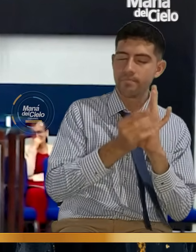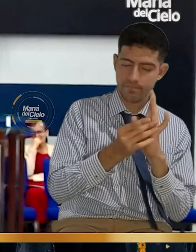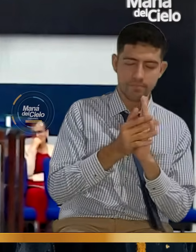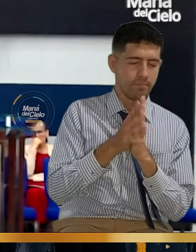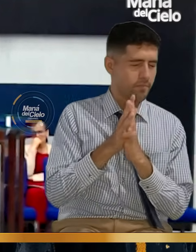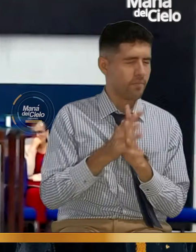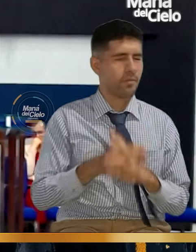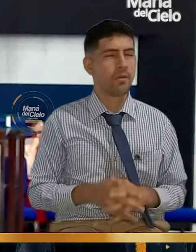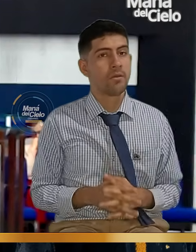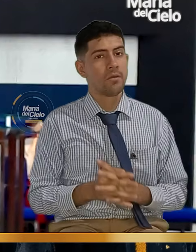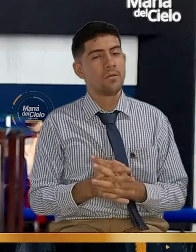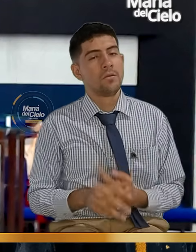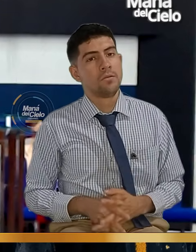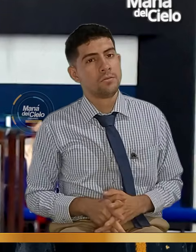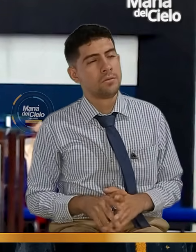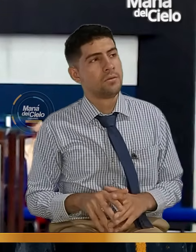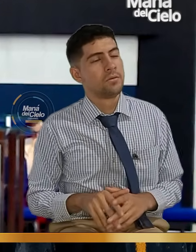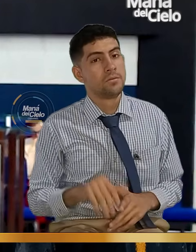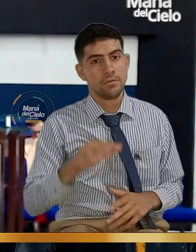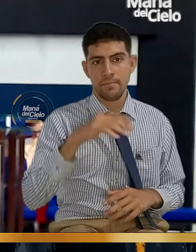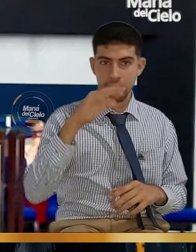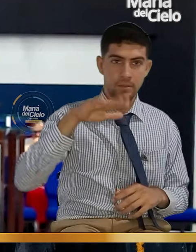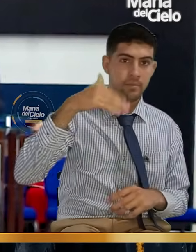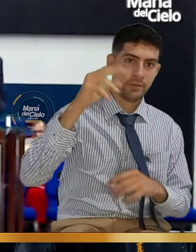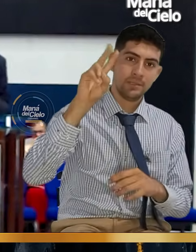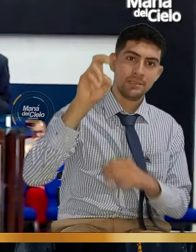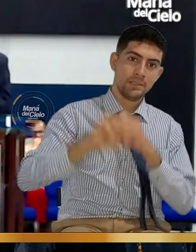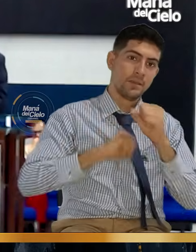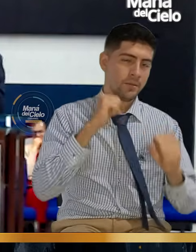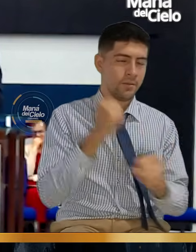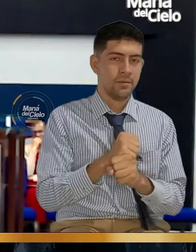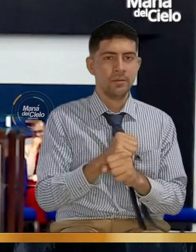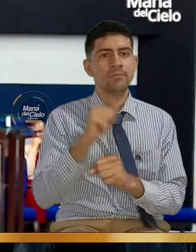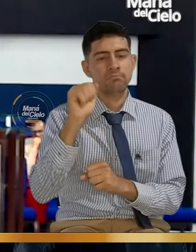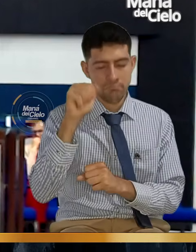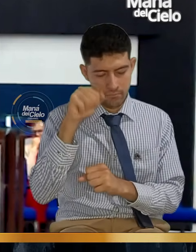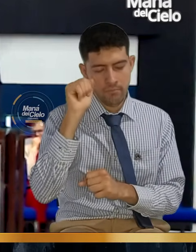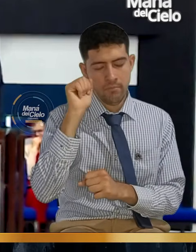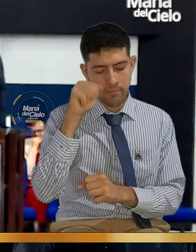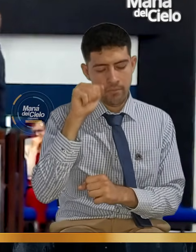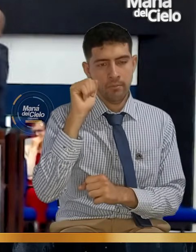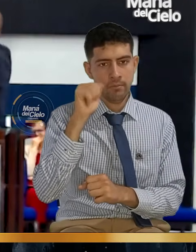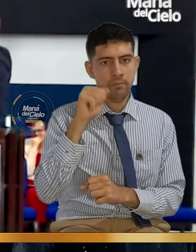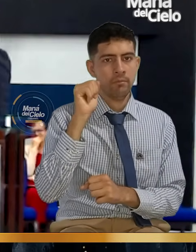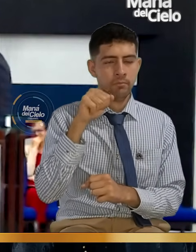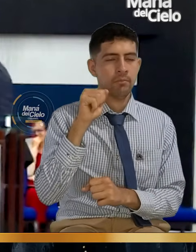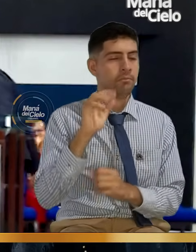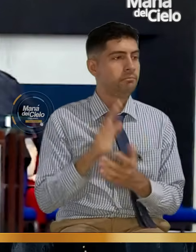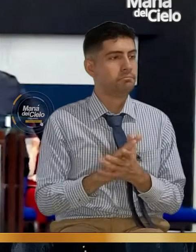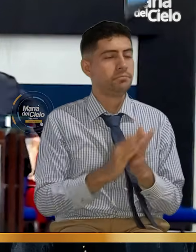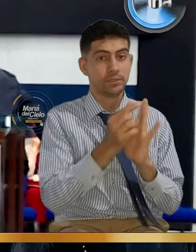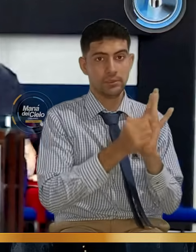en la Biblia o no, hermanos? Primero caso a la mayor y después la menor. Así que si quiere hasta otra, hay que trabajar